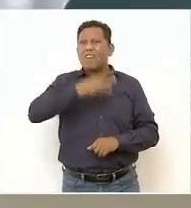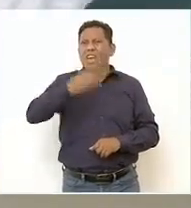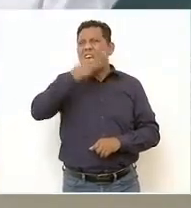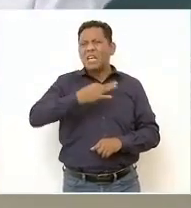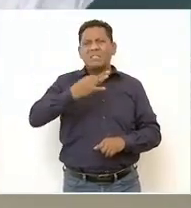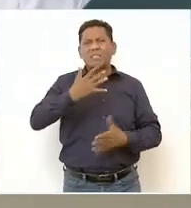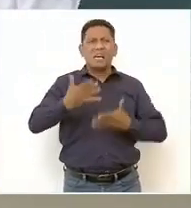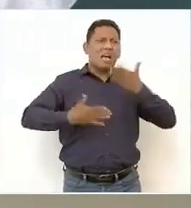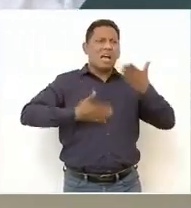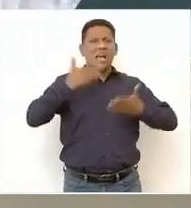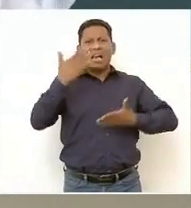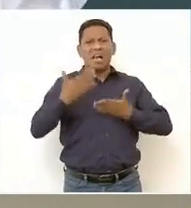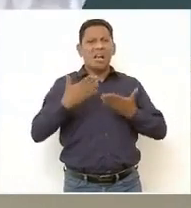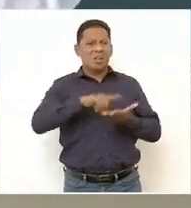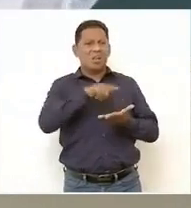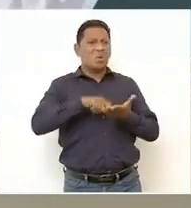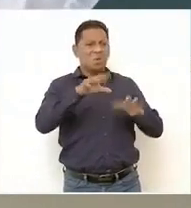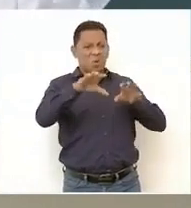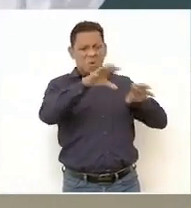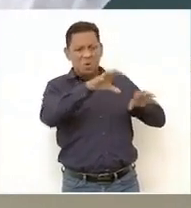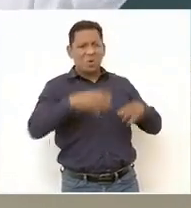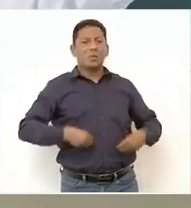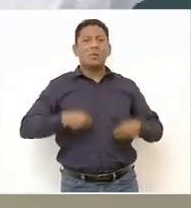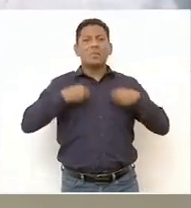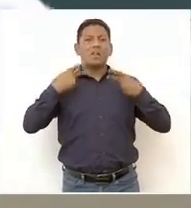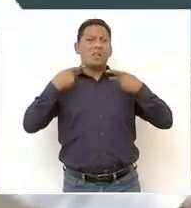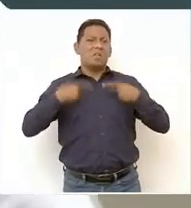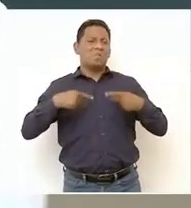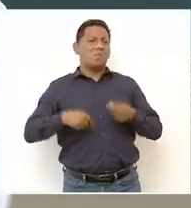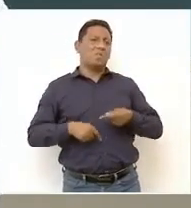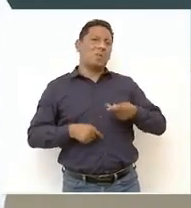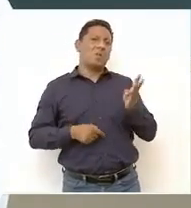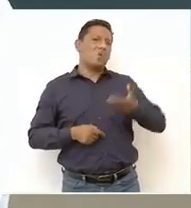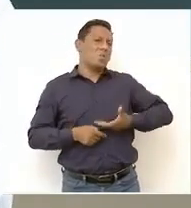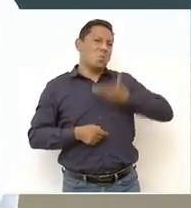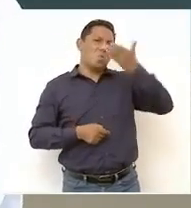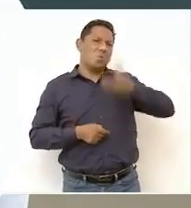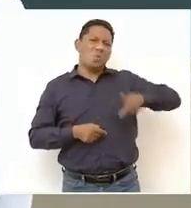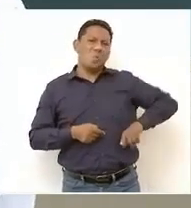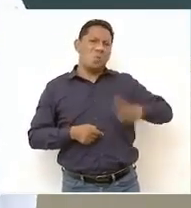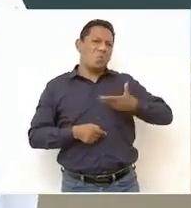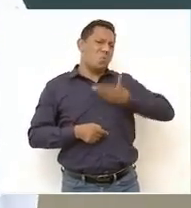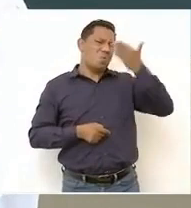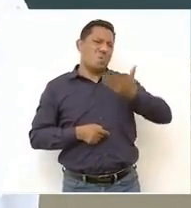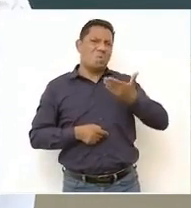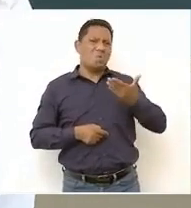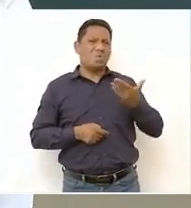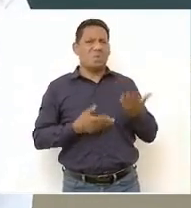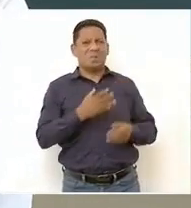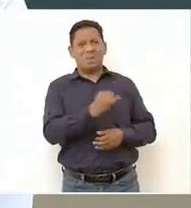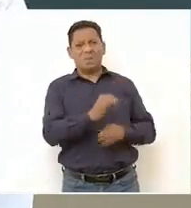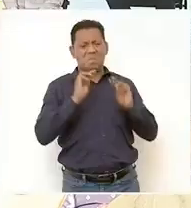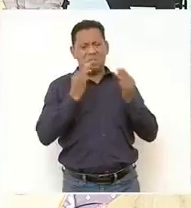en las colonias donde viven los conservadores, donde vive la mafia. Van a